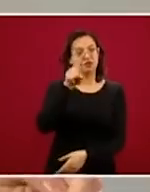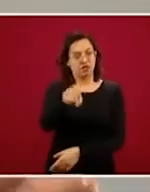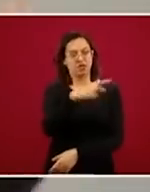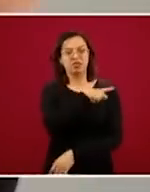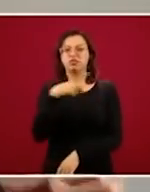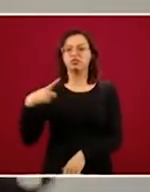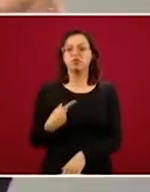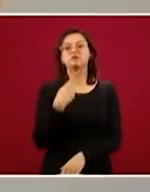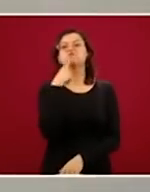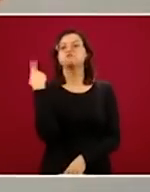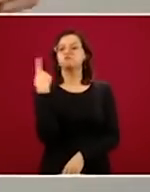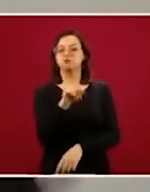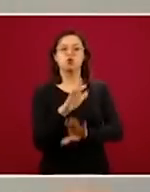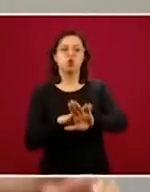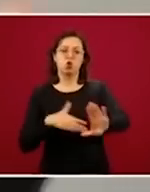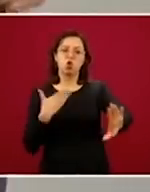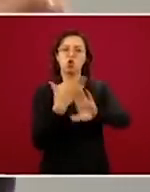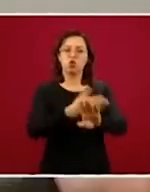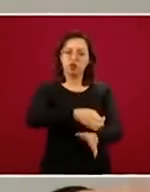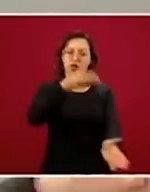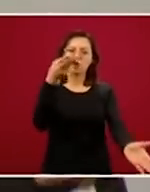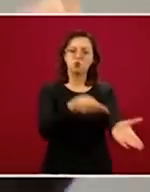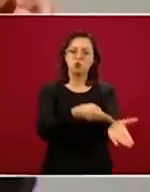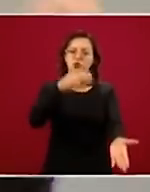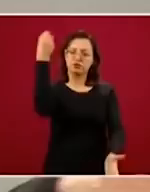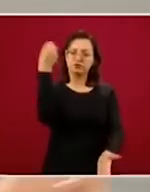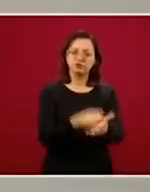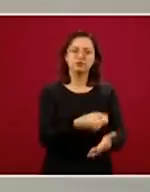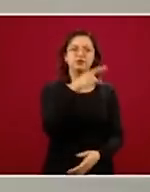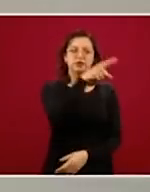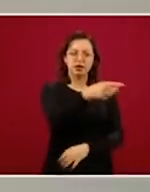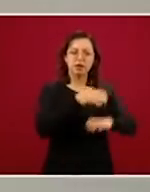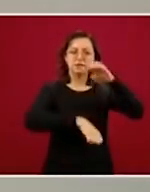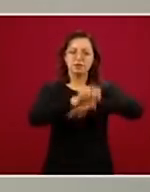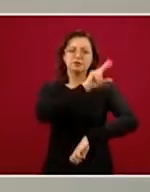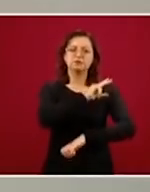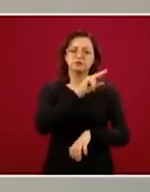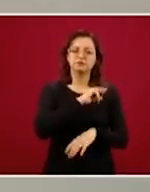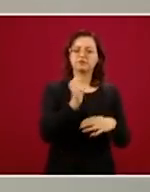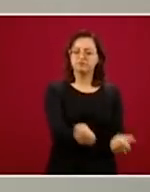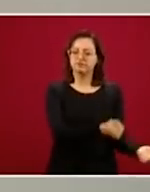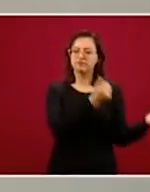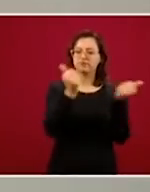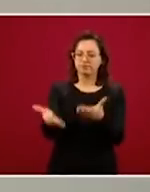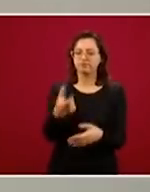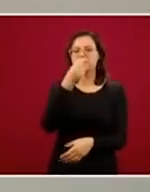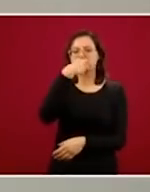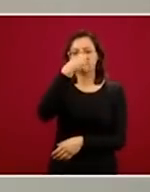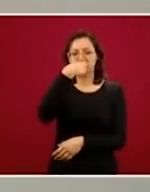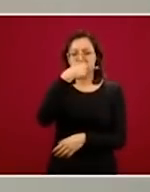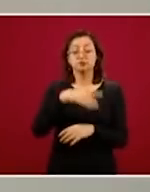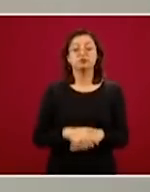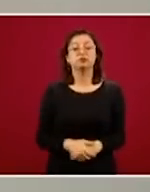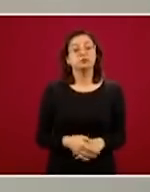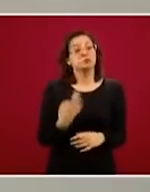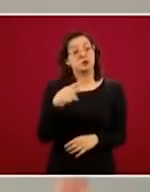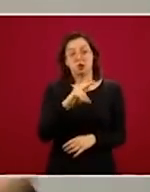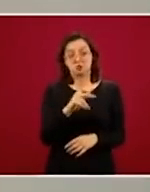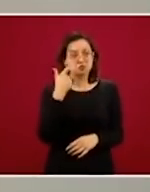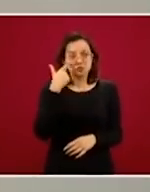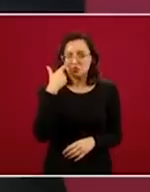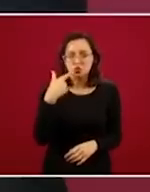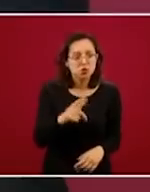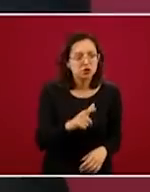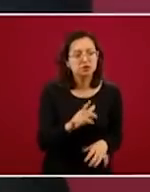obligación y sancionar y exigir a las empresas privadas que son proveedoras pero de todos modos